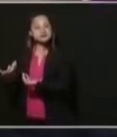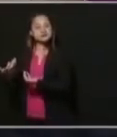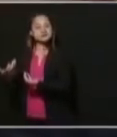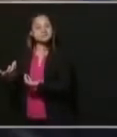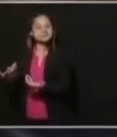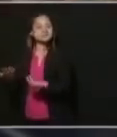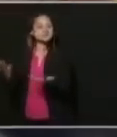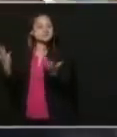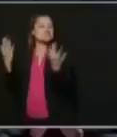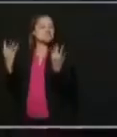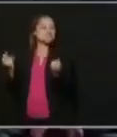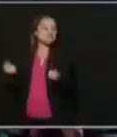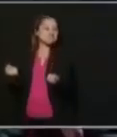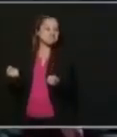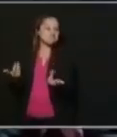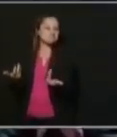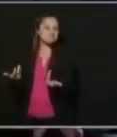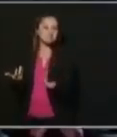Juárez.